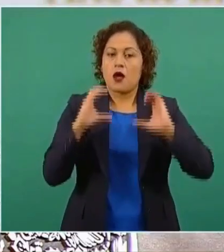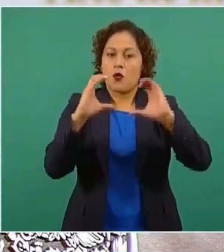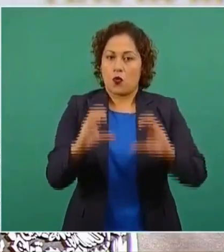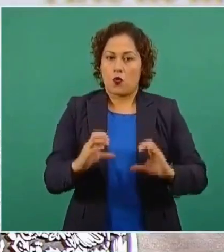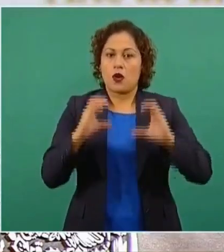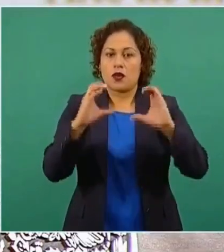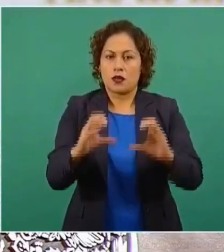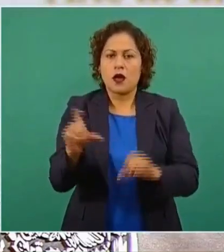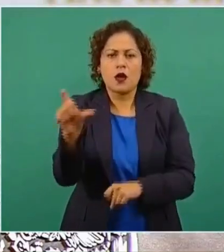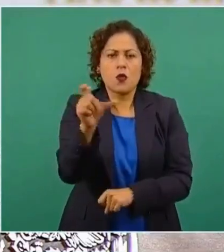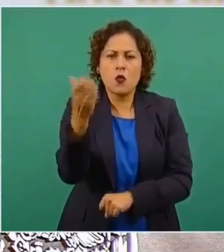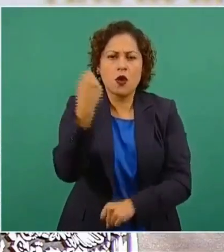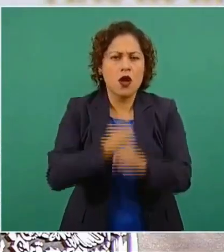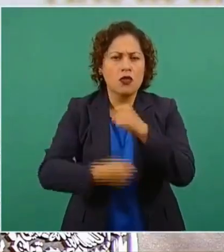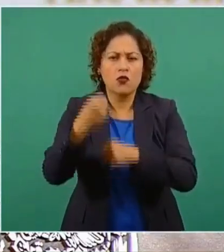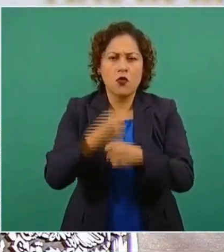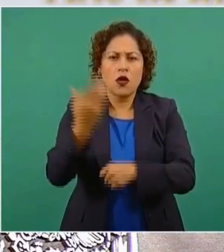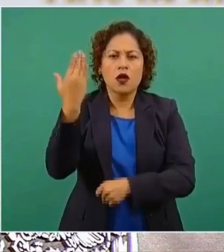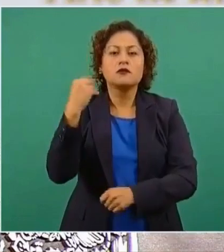en 2014